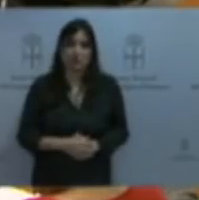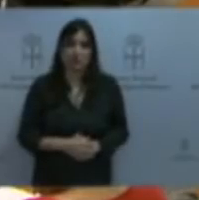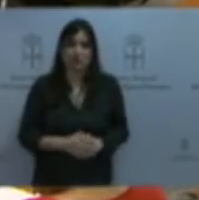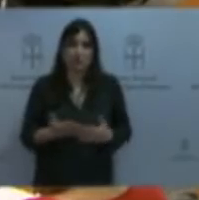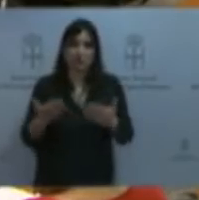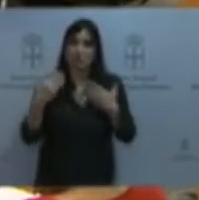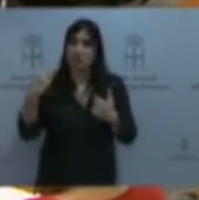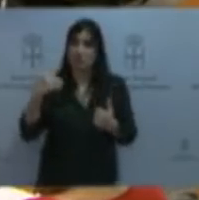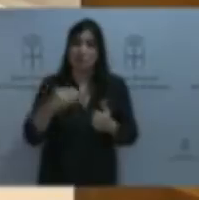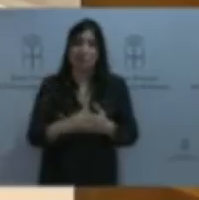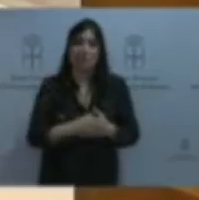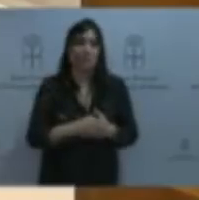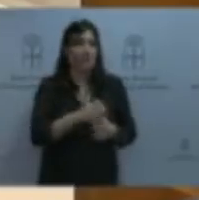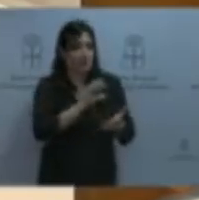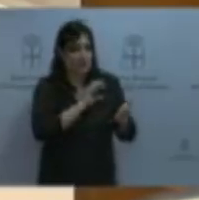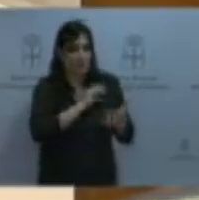Gracias, presidente. Señoría,